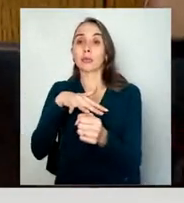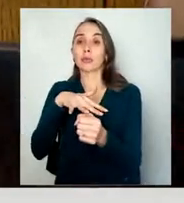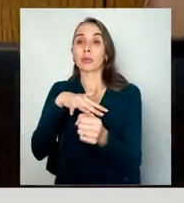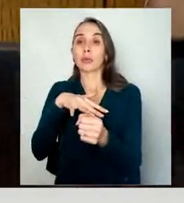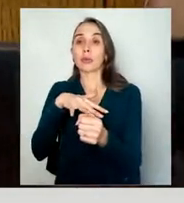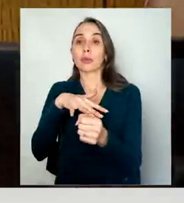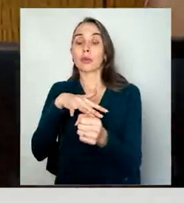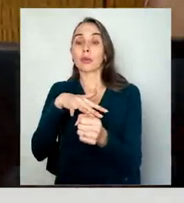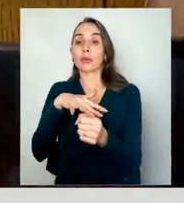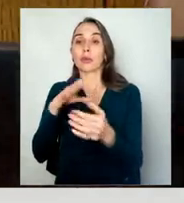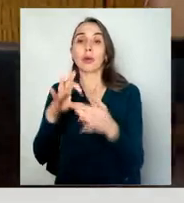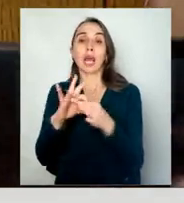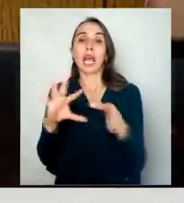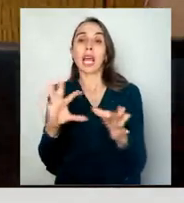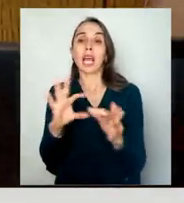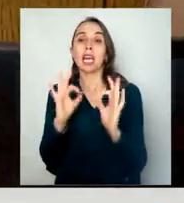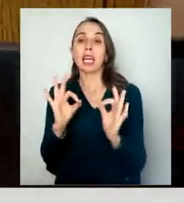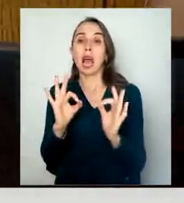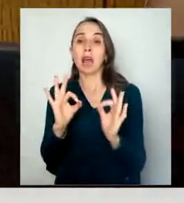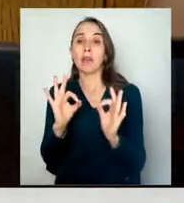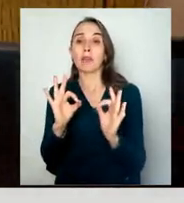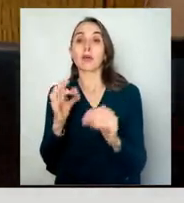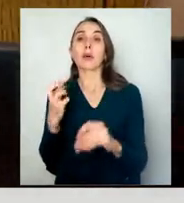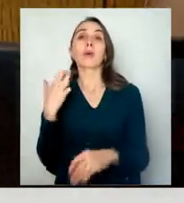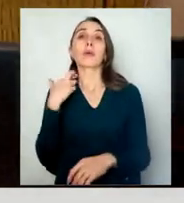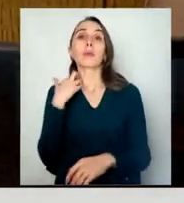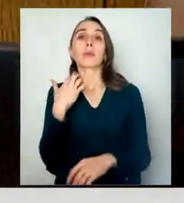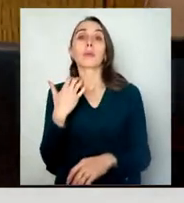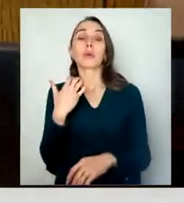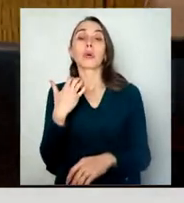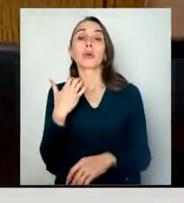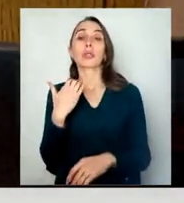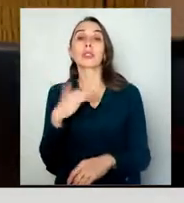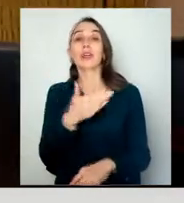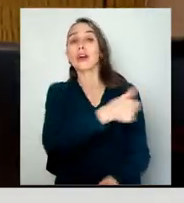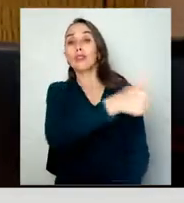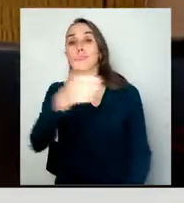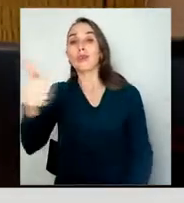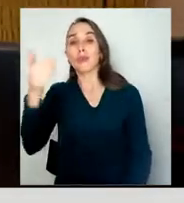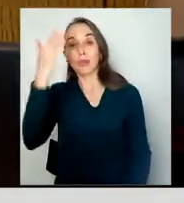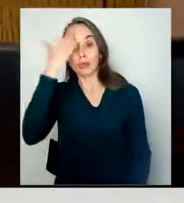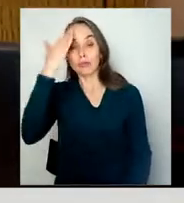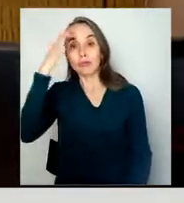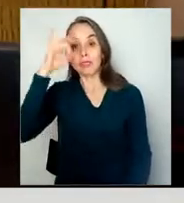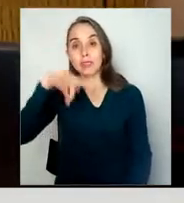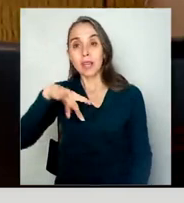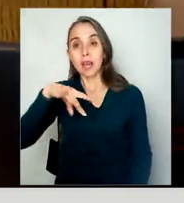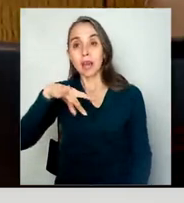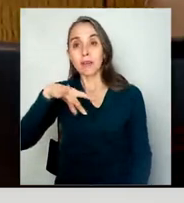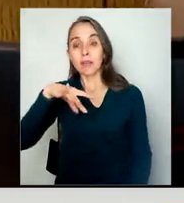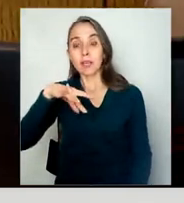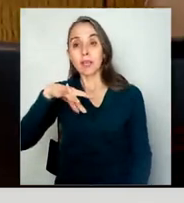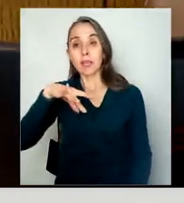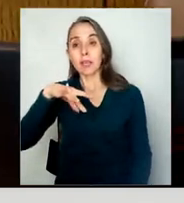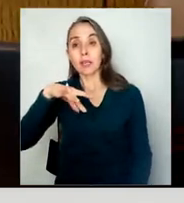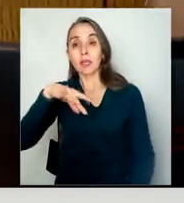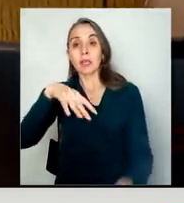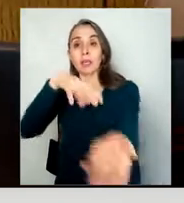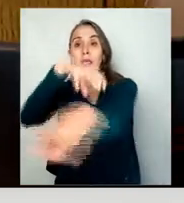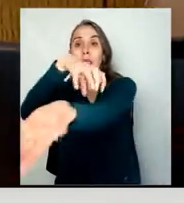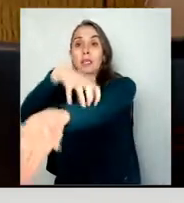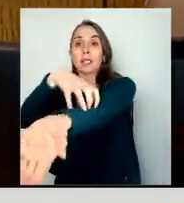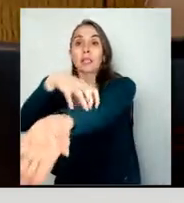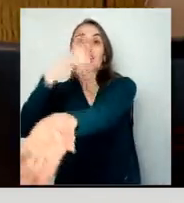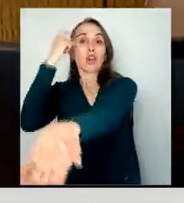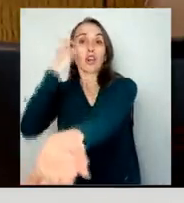gravedad debido a lo que ya es de conocimiento público lo golpeado que la región de o'higgins quedó después